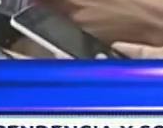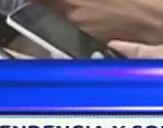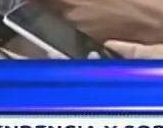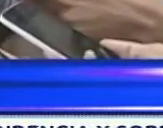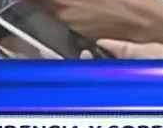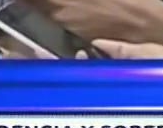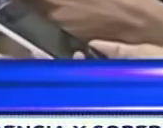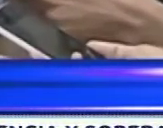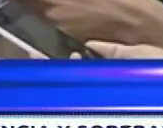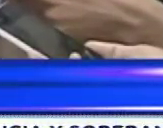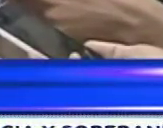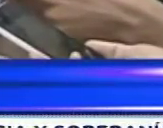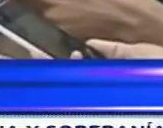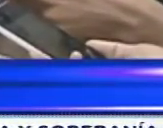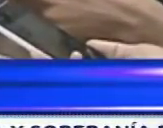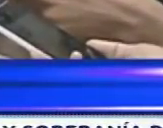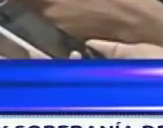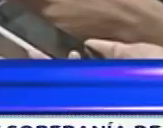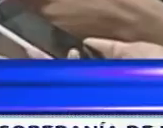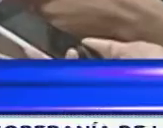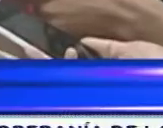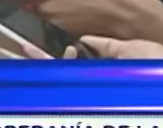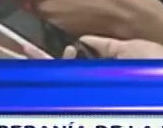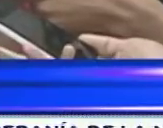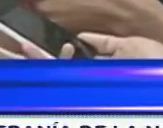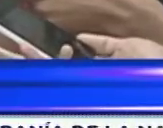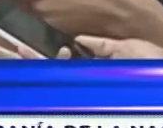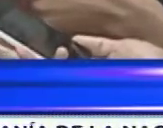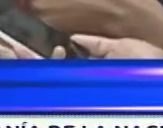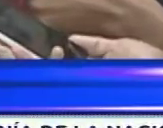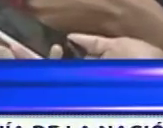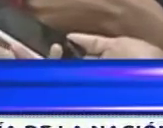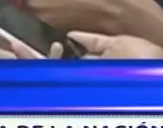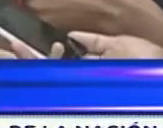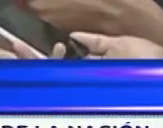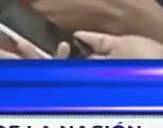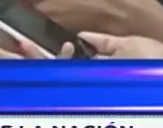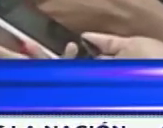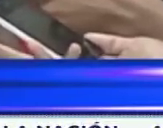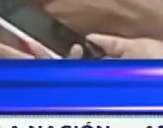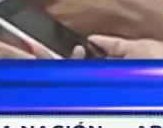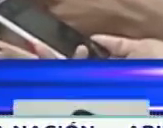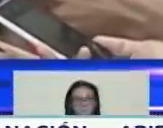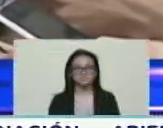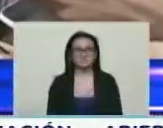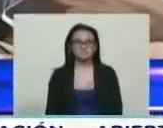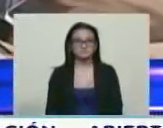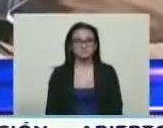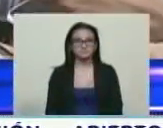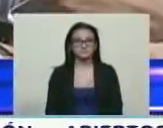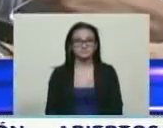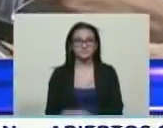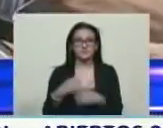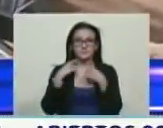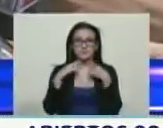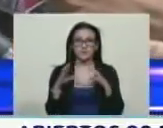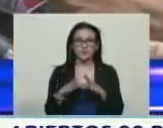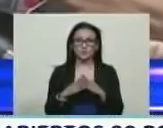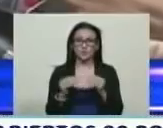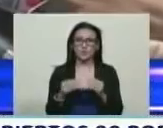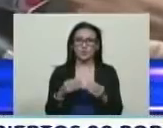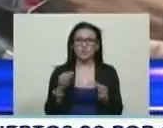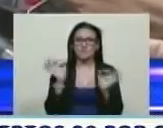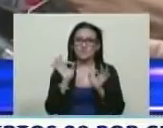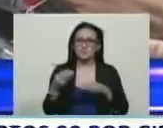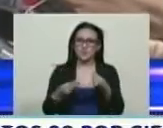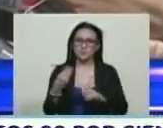grupos o de personalismos dentro de la oposición. Y bueno, han perdido toda la esencia de lo que es hacer política.